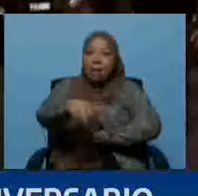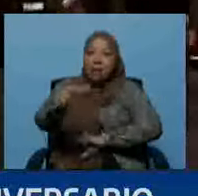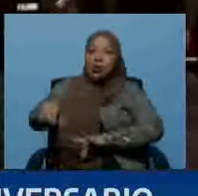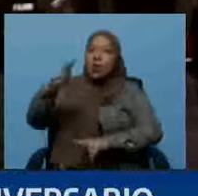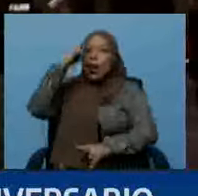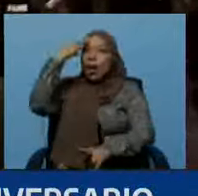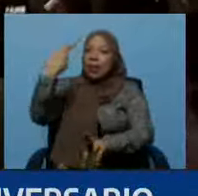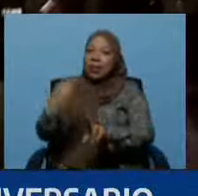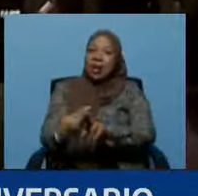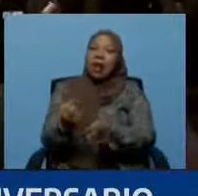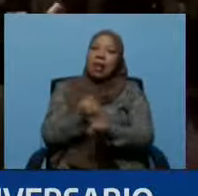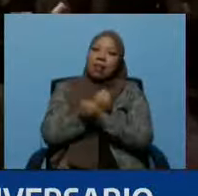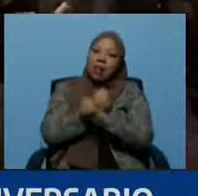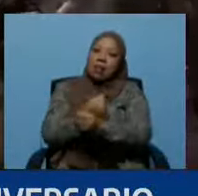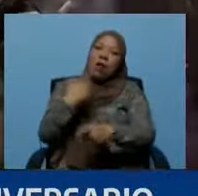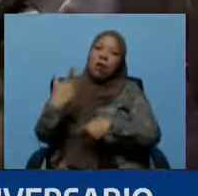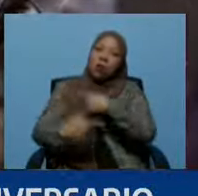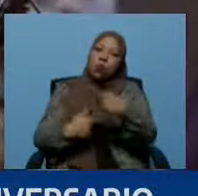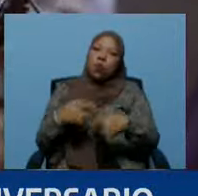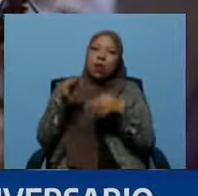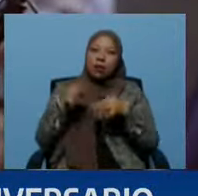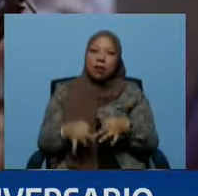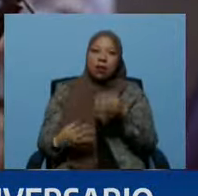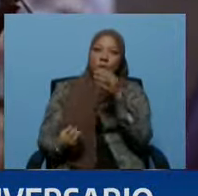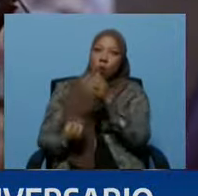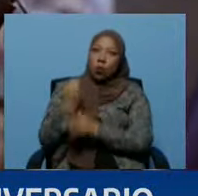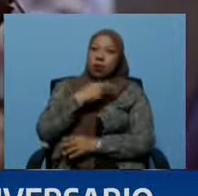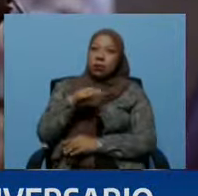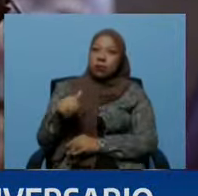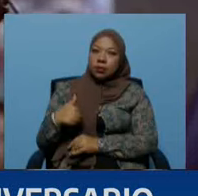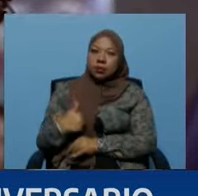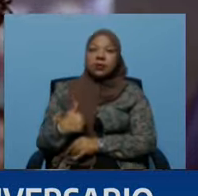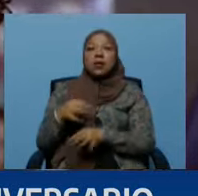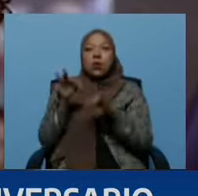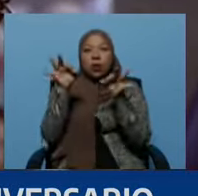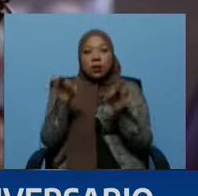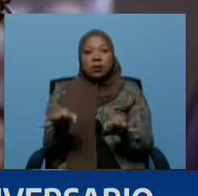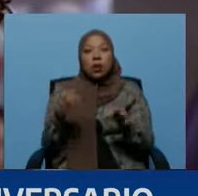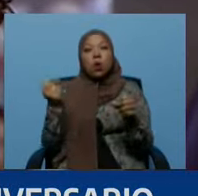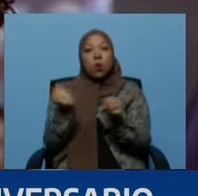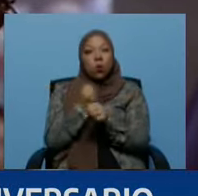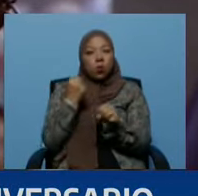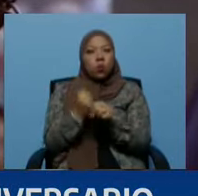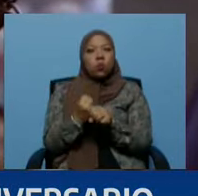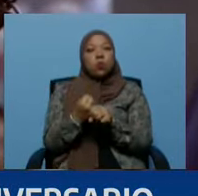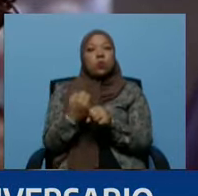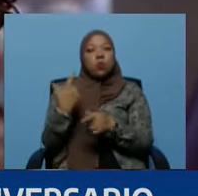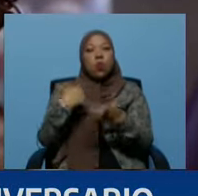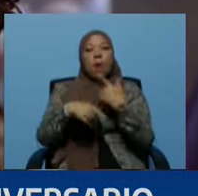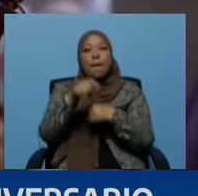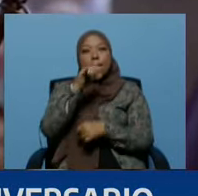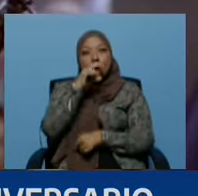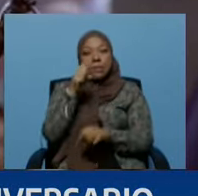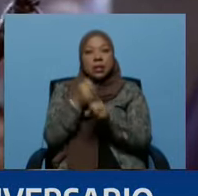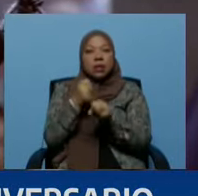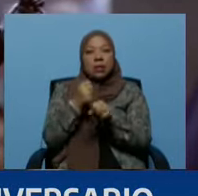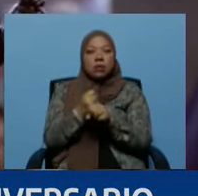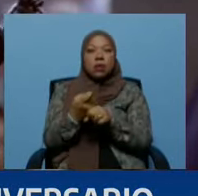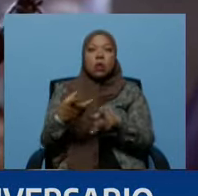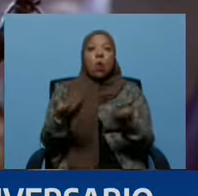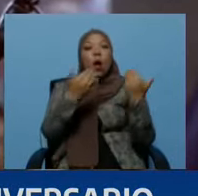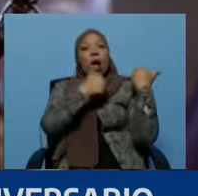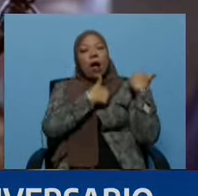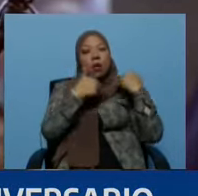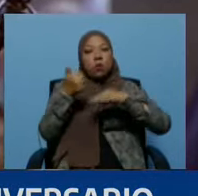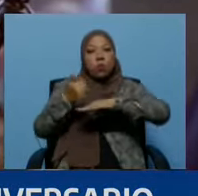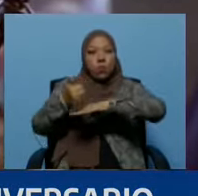entrega y sacrificio, pilares fundamentales para sostener con vigor el bastón de mando que le da autoridad a